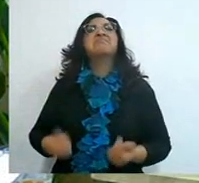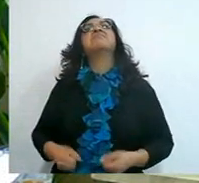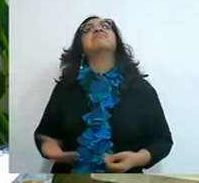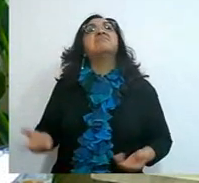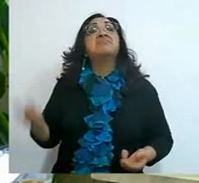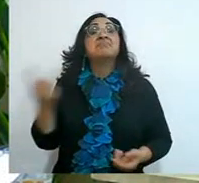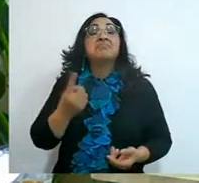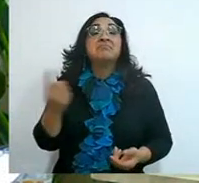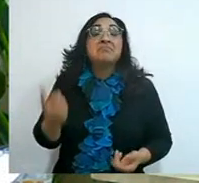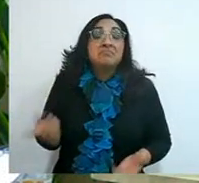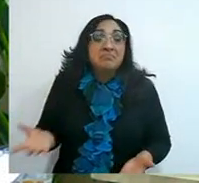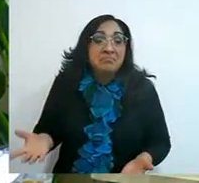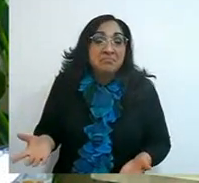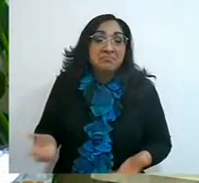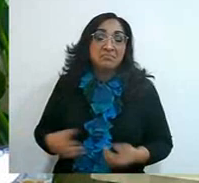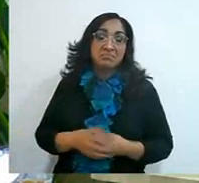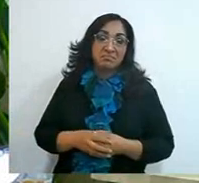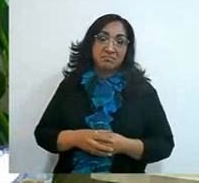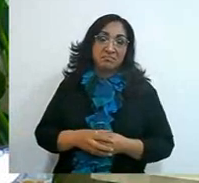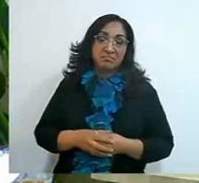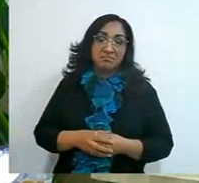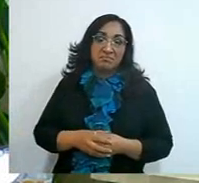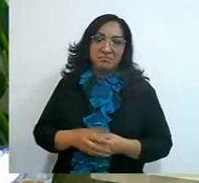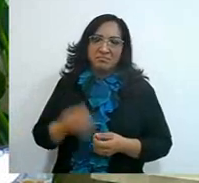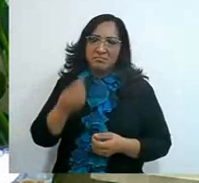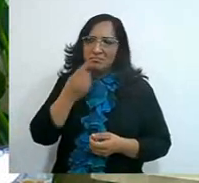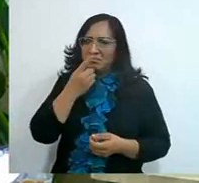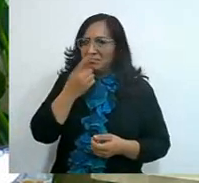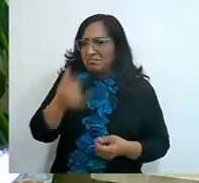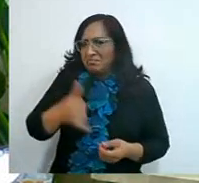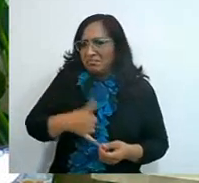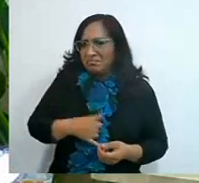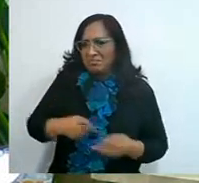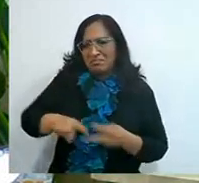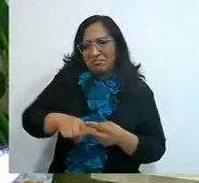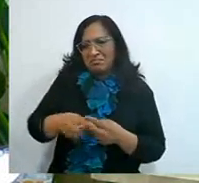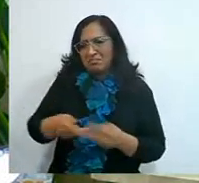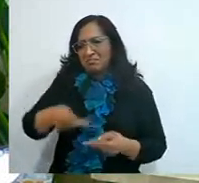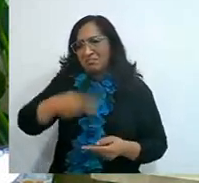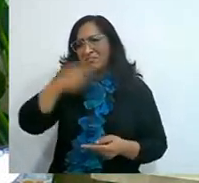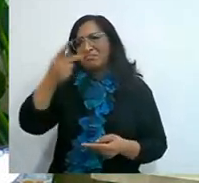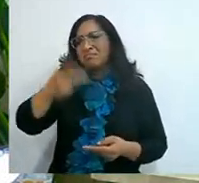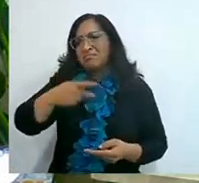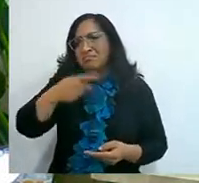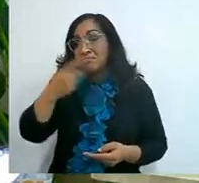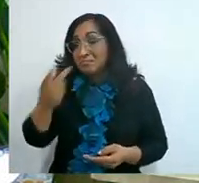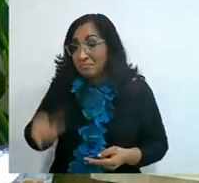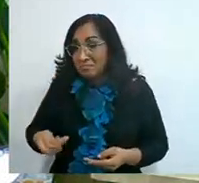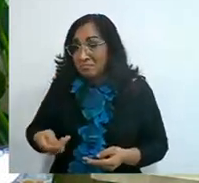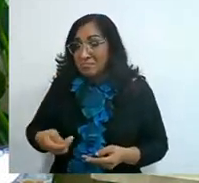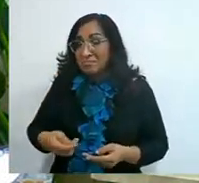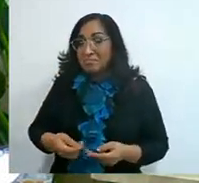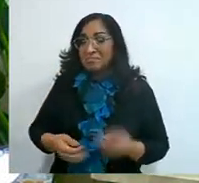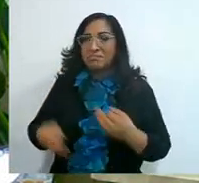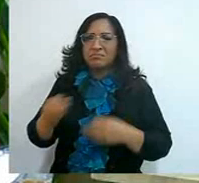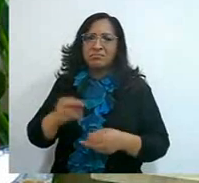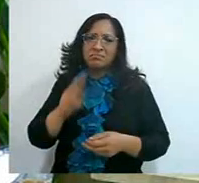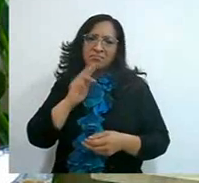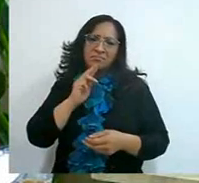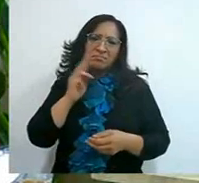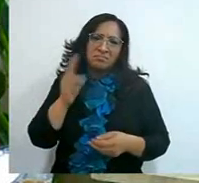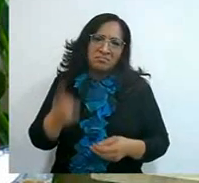a quién traje. Y yo empecé a hablar y di el mensaje y hubo una respuesta maravillosa hacia el